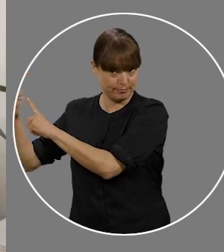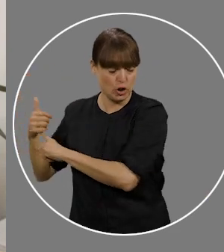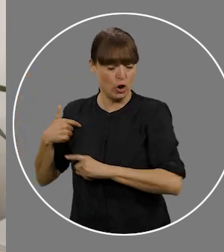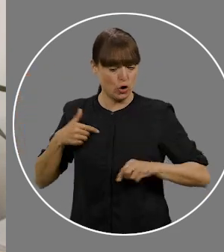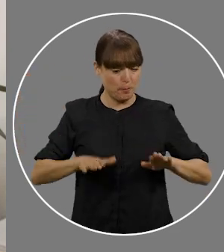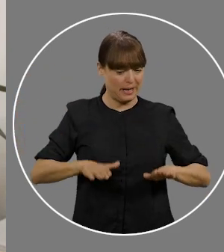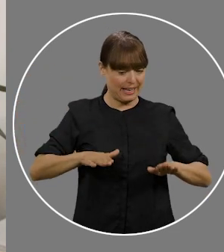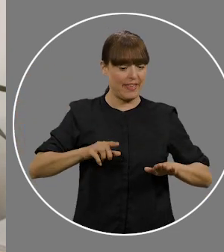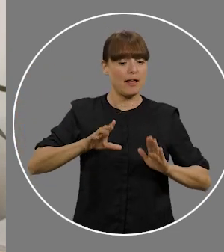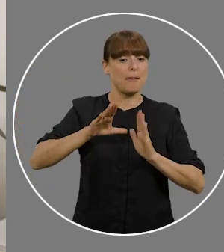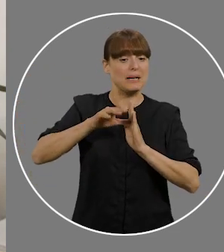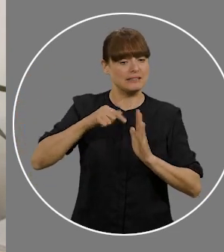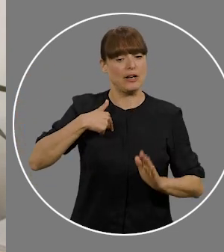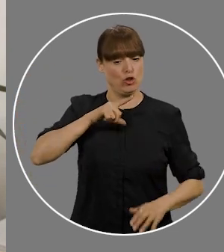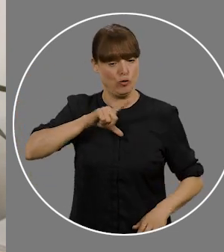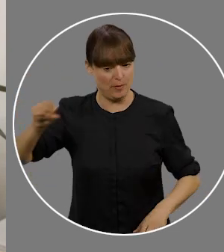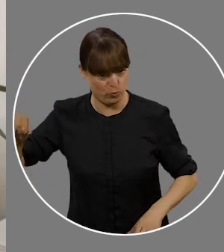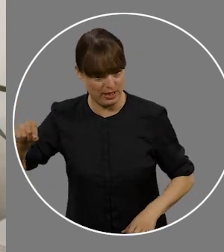Sí.